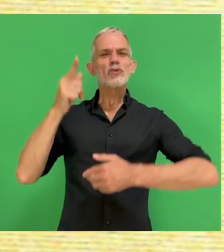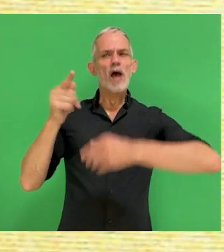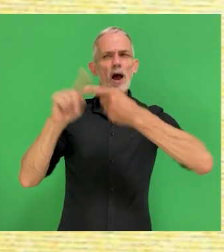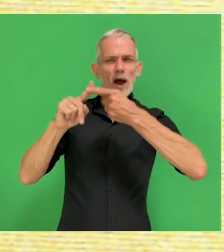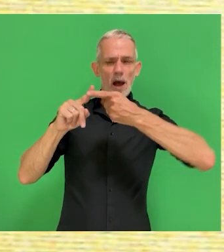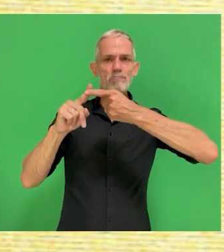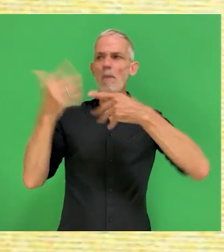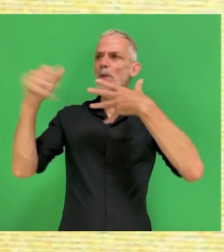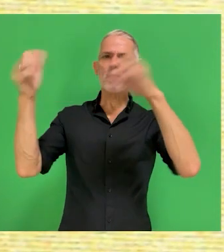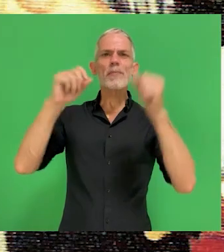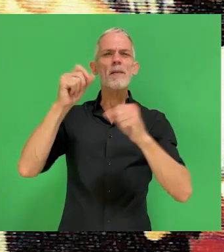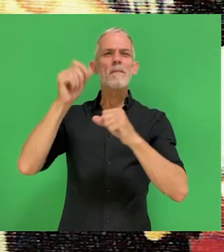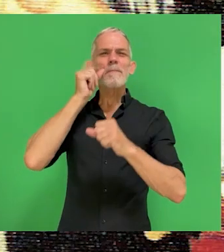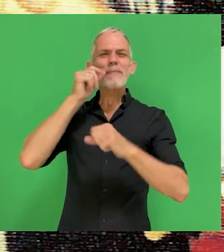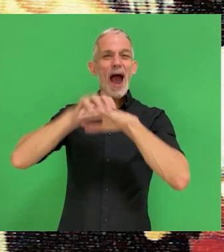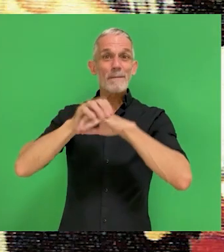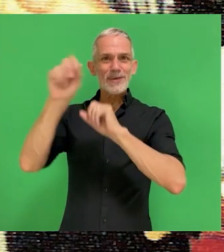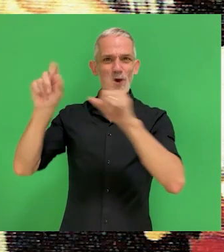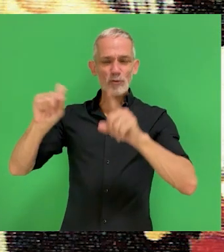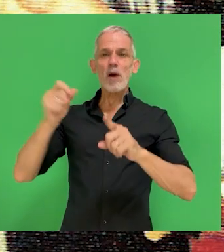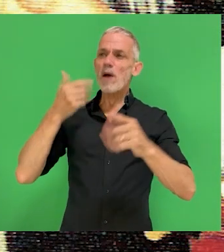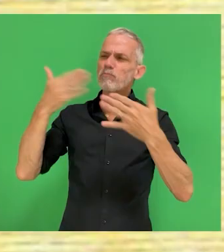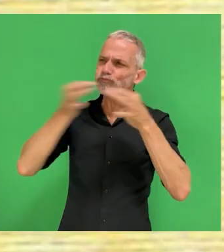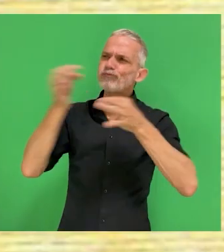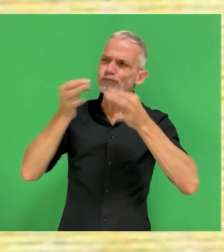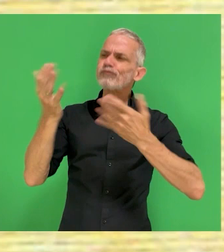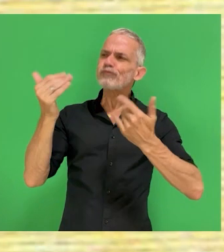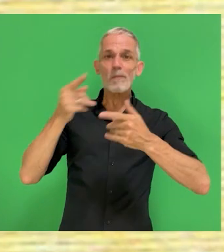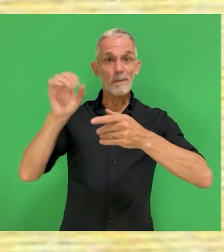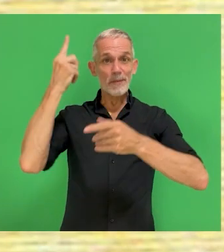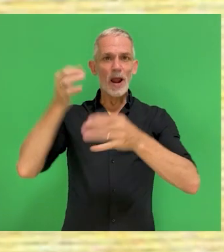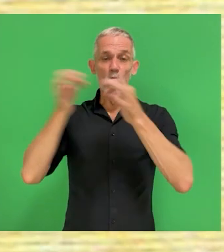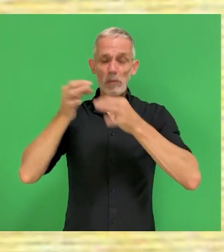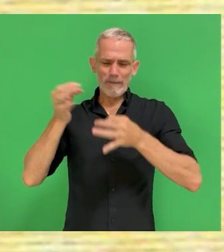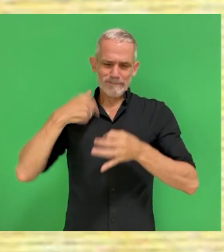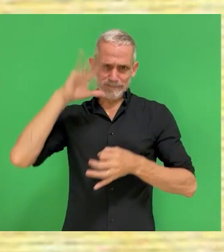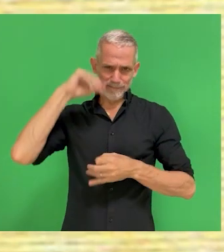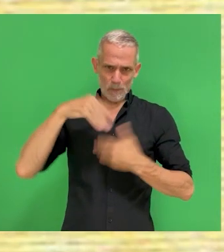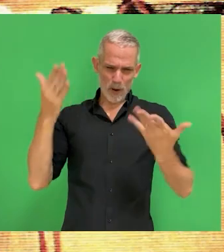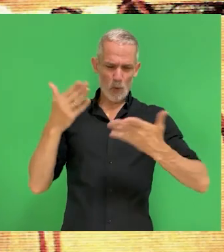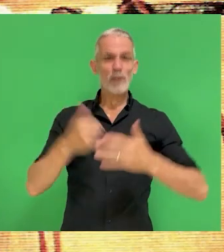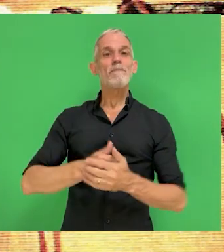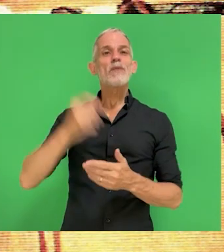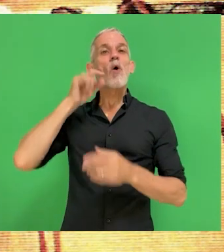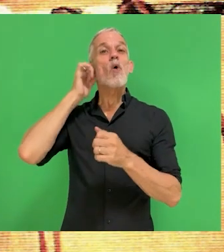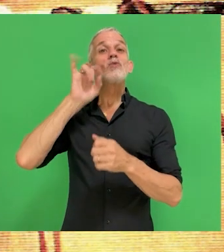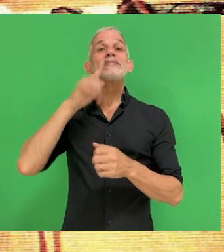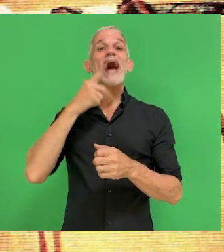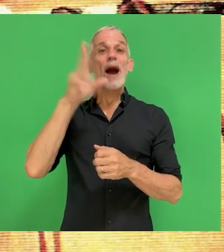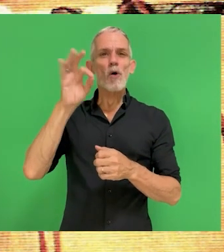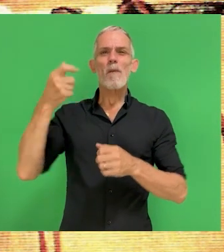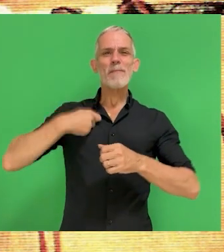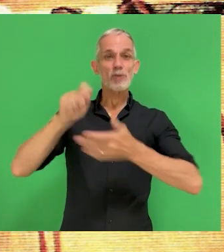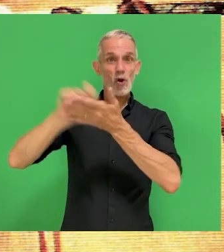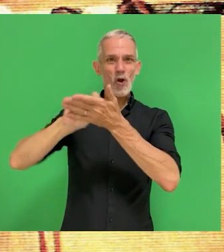sí, a los amigos de papá. Hablé bastante con ellos, pero de esas primeras conversaciones no me acuerdo demasiado. Gustavo me dio una especie de